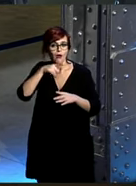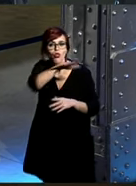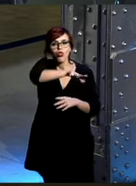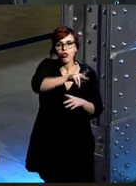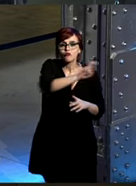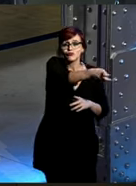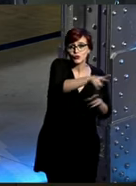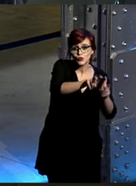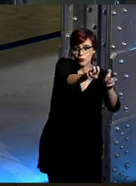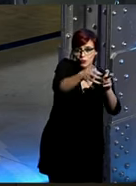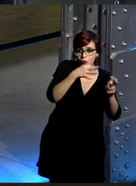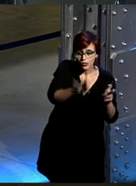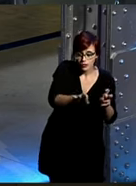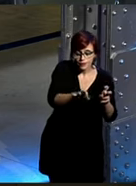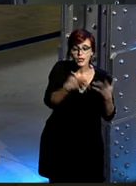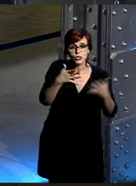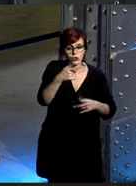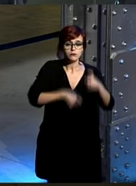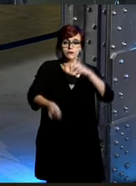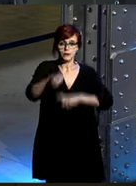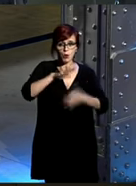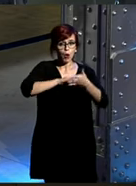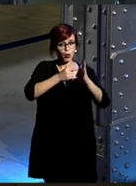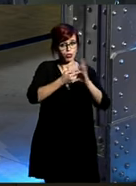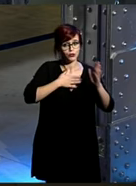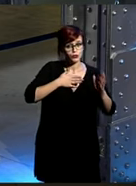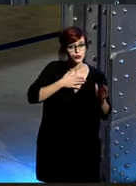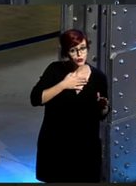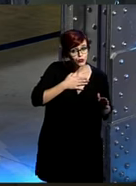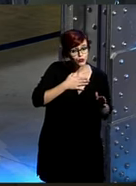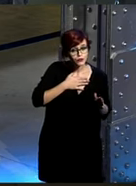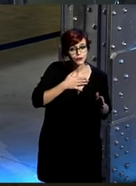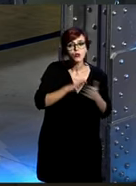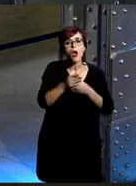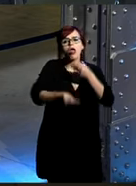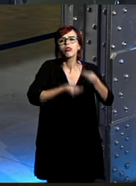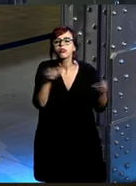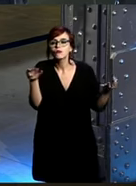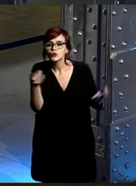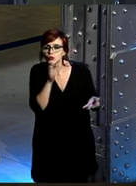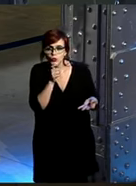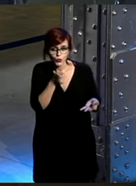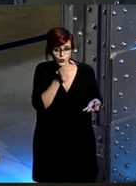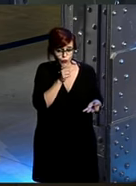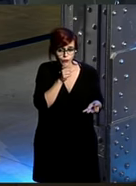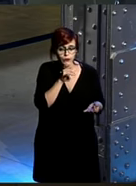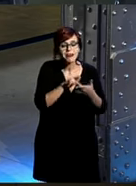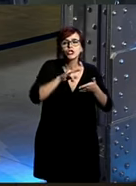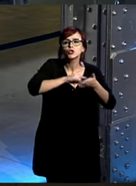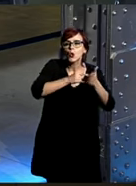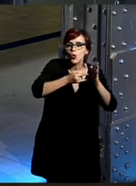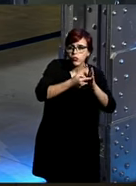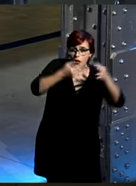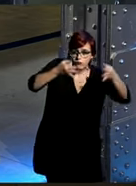lugar. Volviendo al tema de Team Labs, ¿cómo nosotros lo hacemos? Pues no tenemos ninguna solución, lo que tenemos